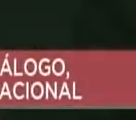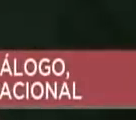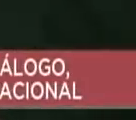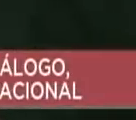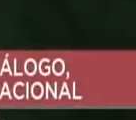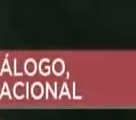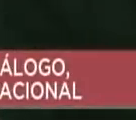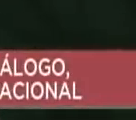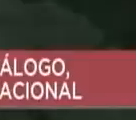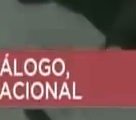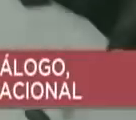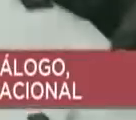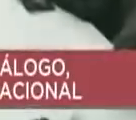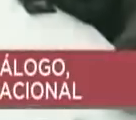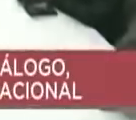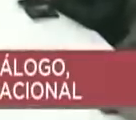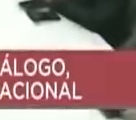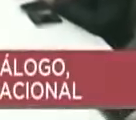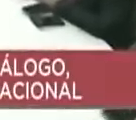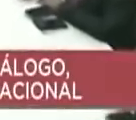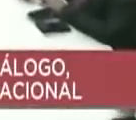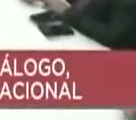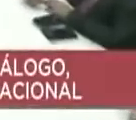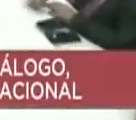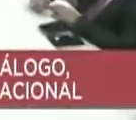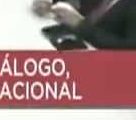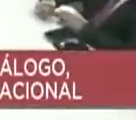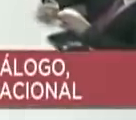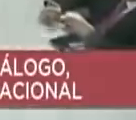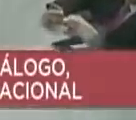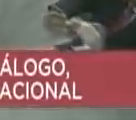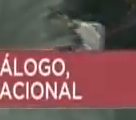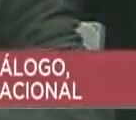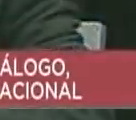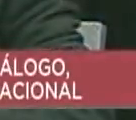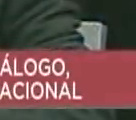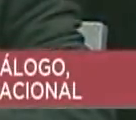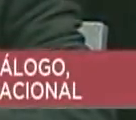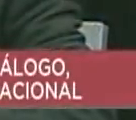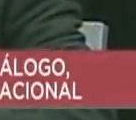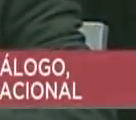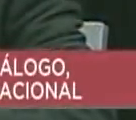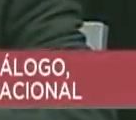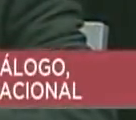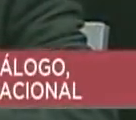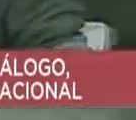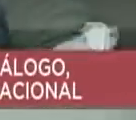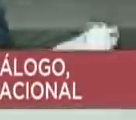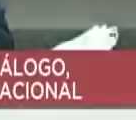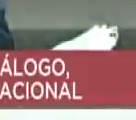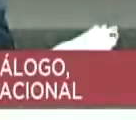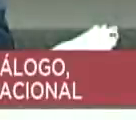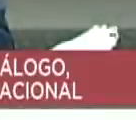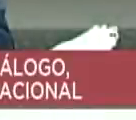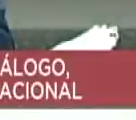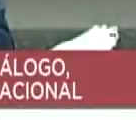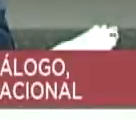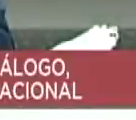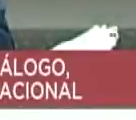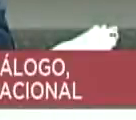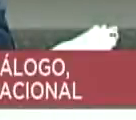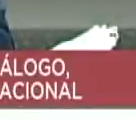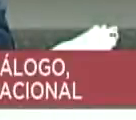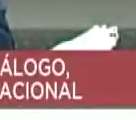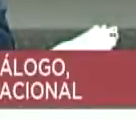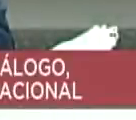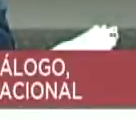Especial de Diálogo, Paz y Reconciliación. Bienvenido aquí en el Salón de Ayacucho del Palacio de